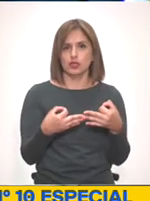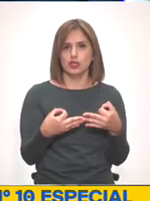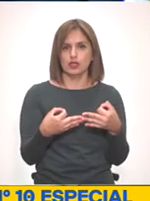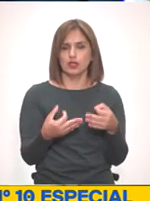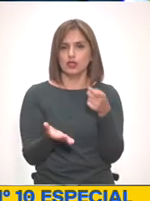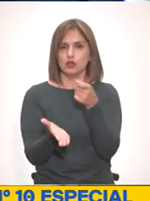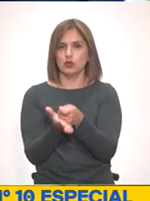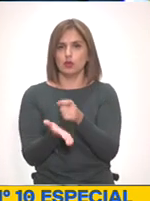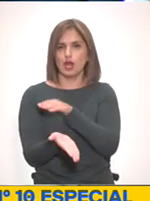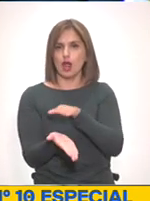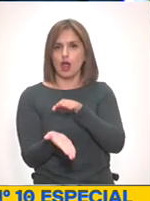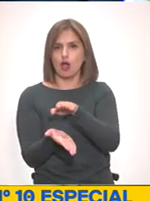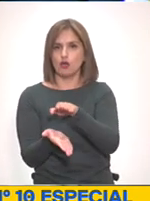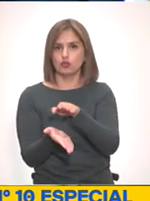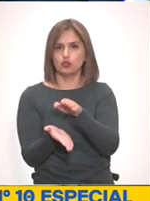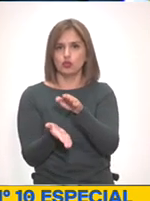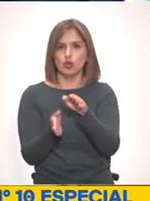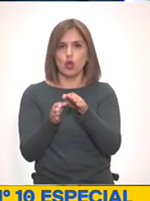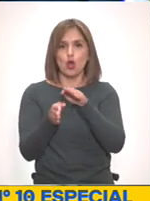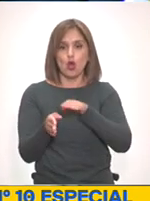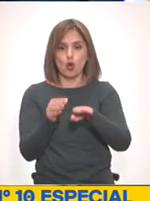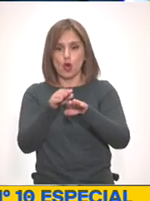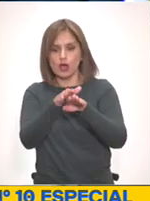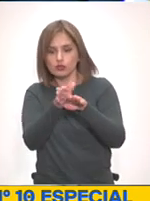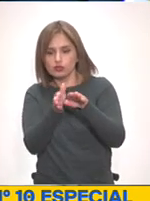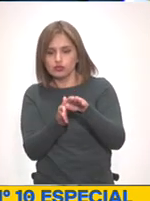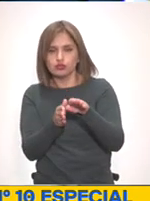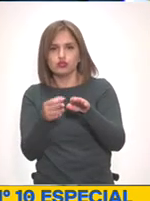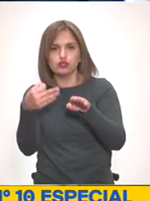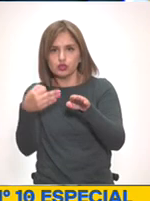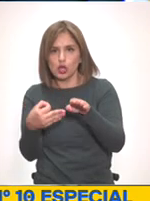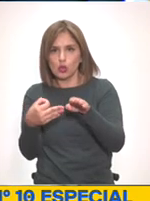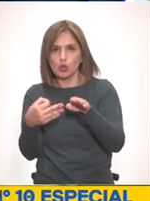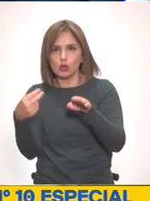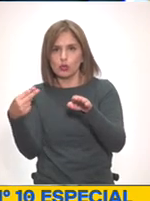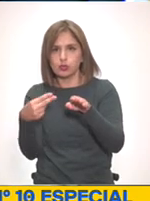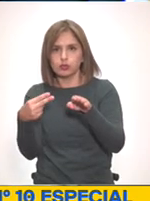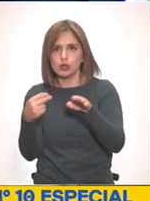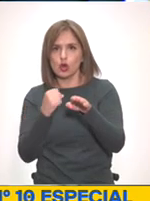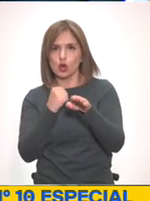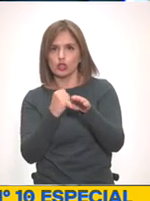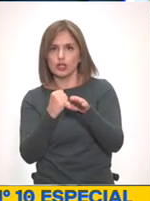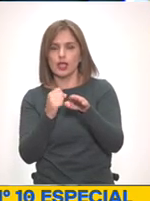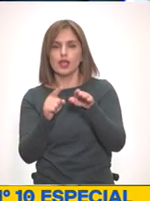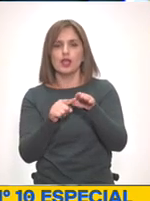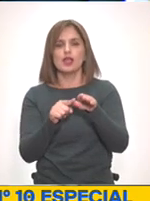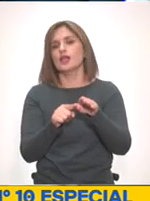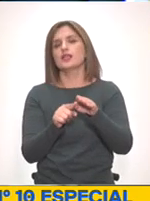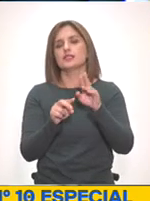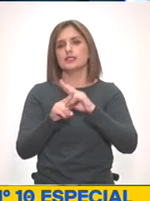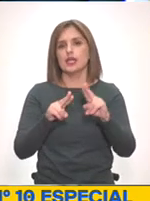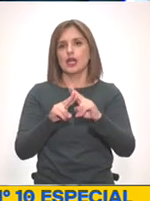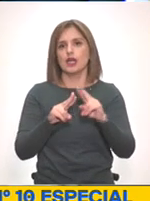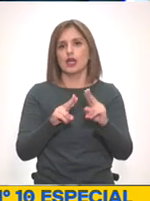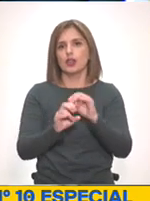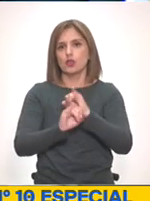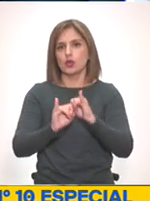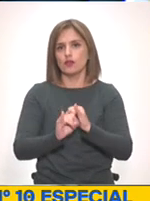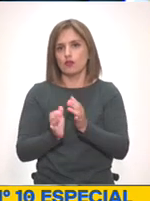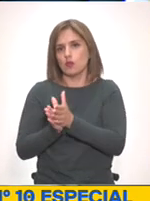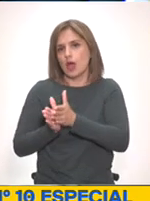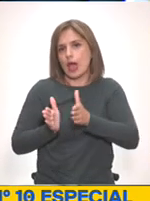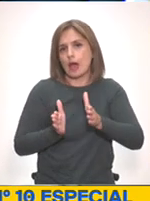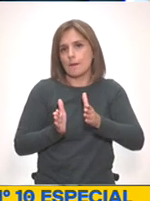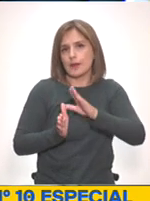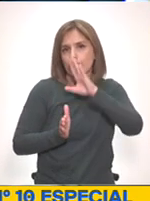comprar vehículos o brindar móviles se expresen con sentido de urgencia y con fuerza de la forma más amplia de las fuerzas policiales